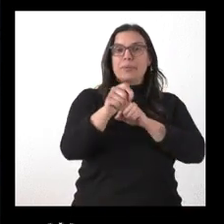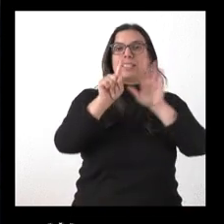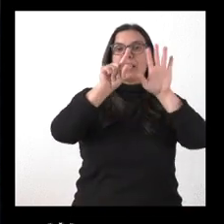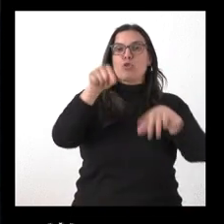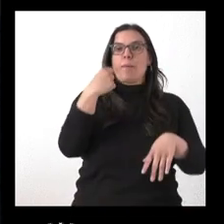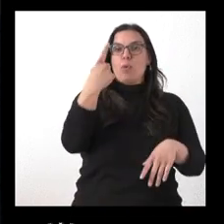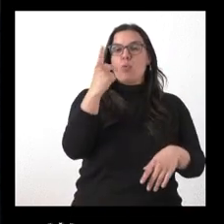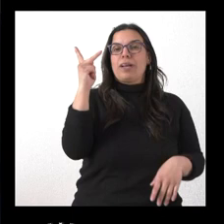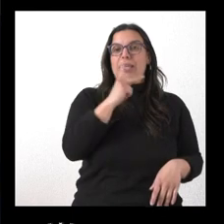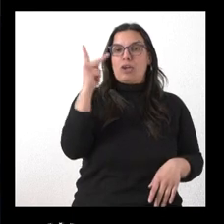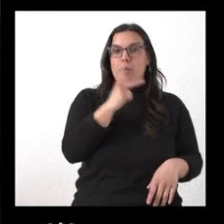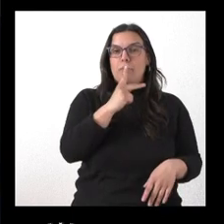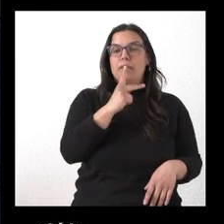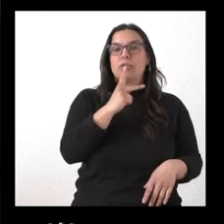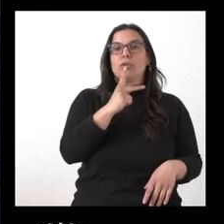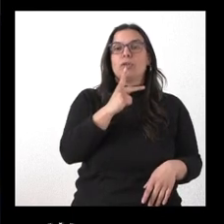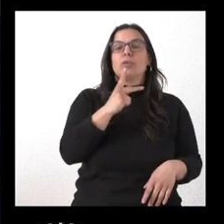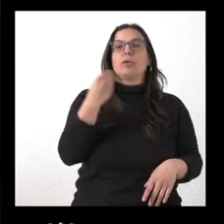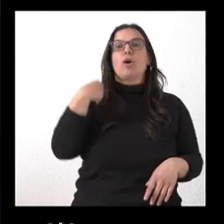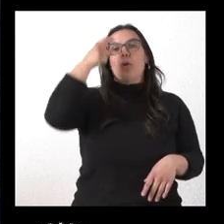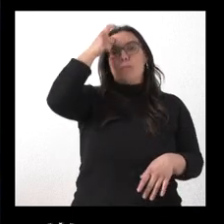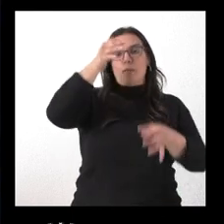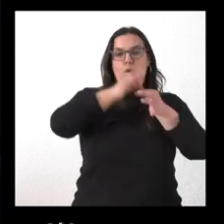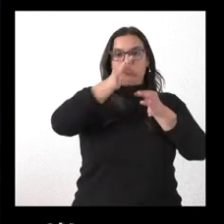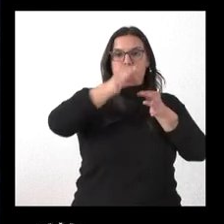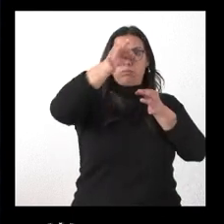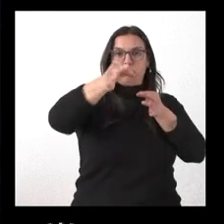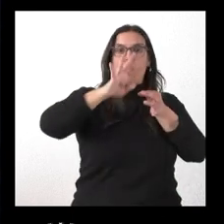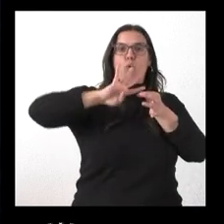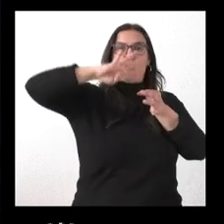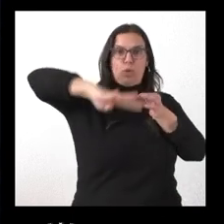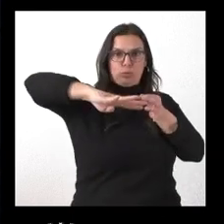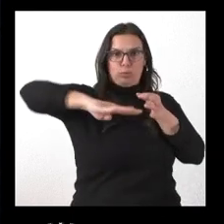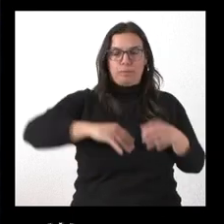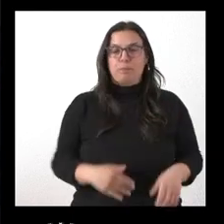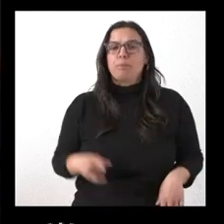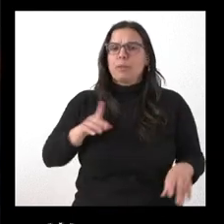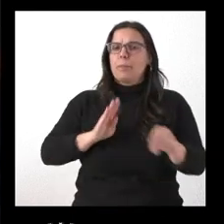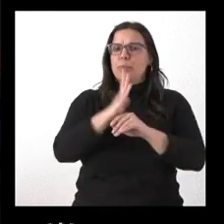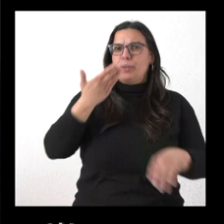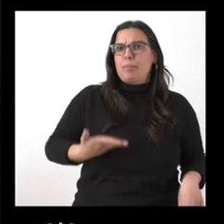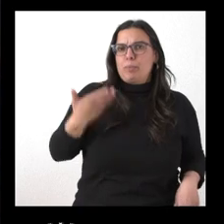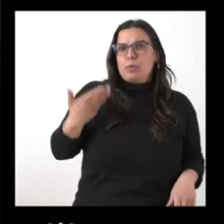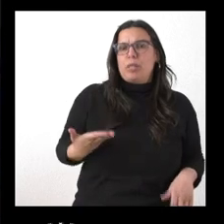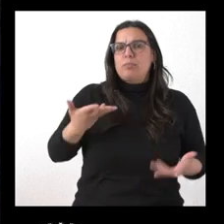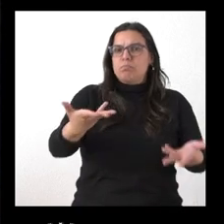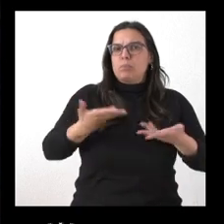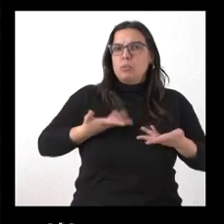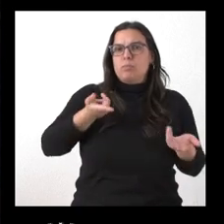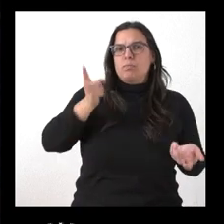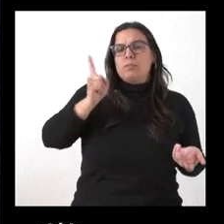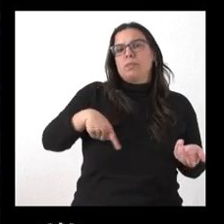atraviesan los municipios de sariegos y cuadros una inversión relevante que nos ayuda también a seguir